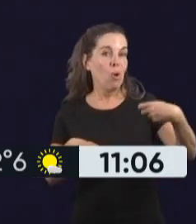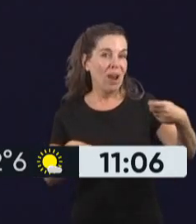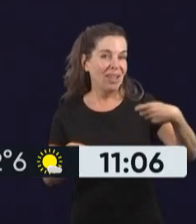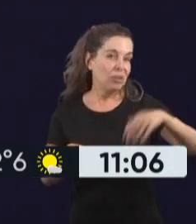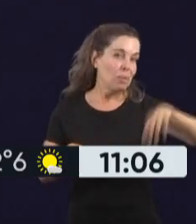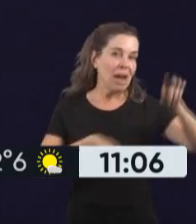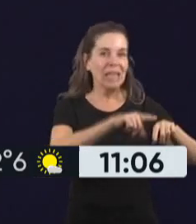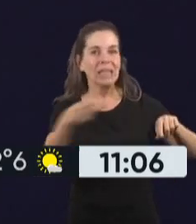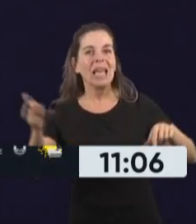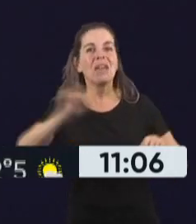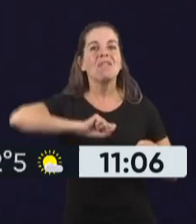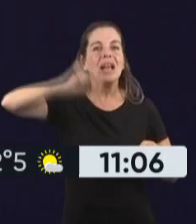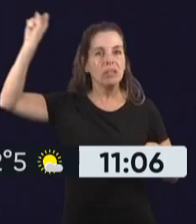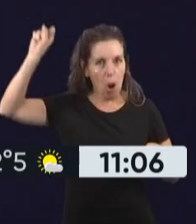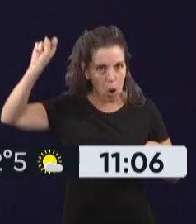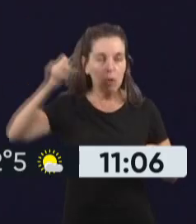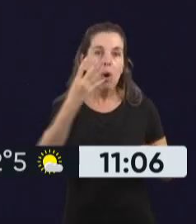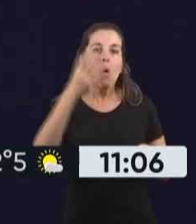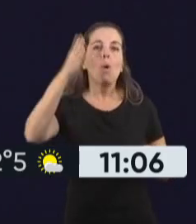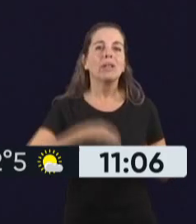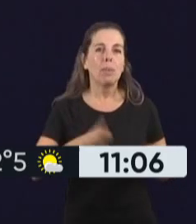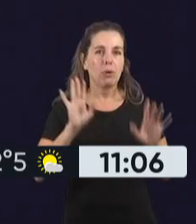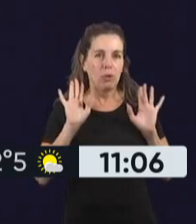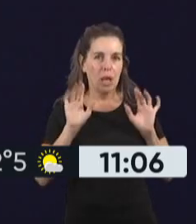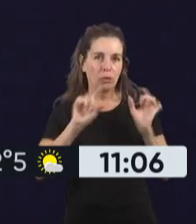durante el primer semestre del gobierno de Alberto,